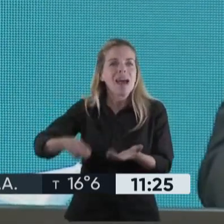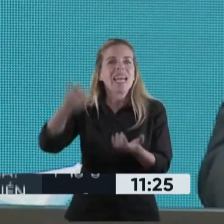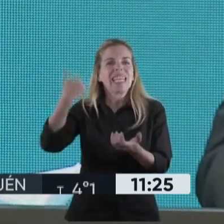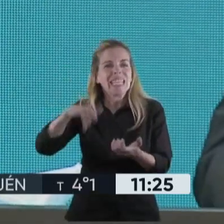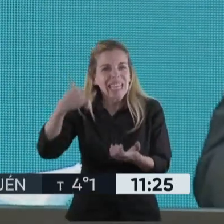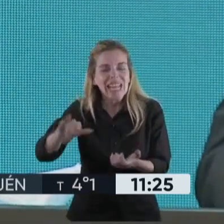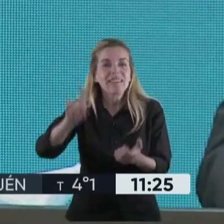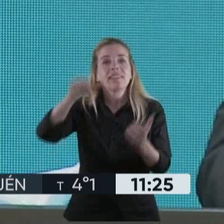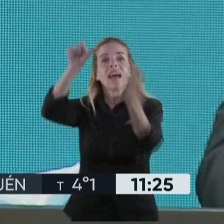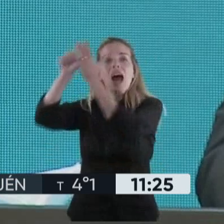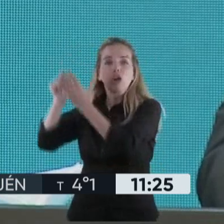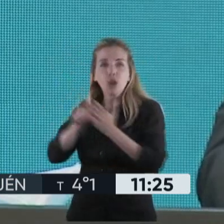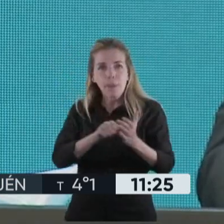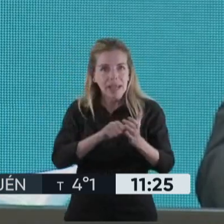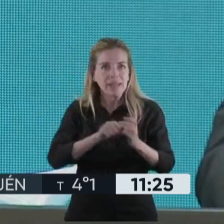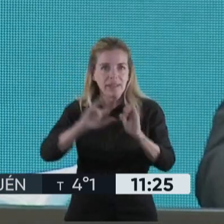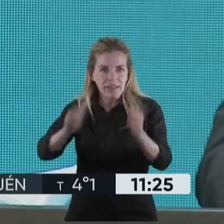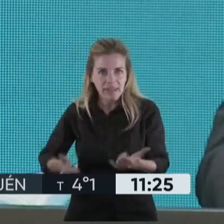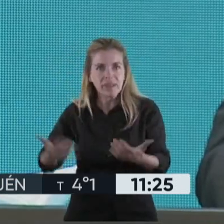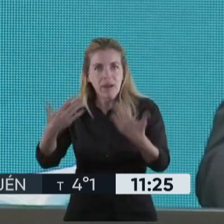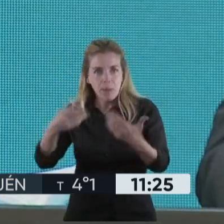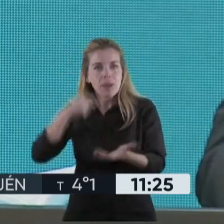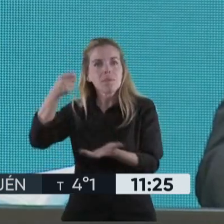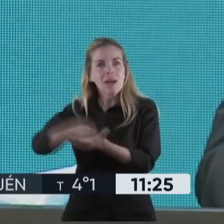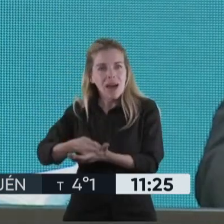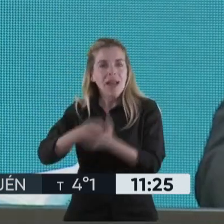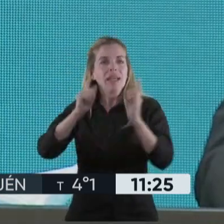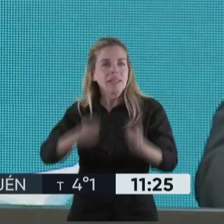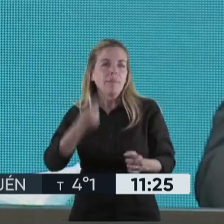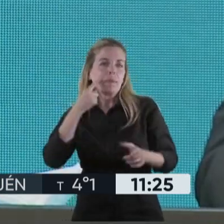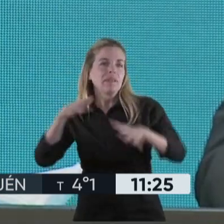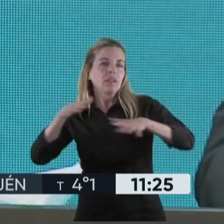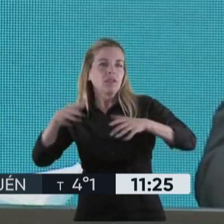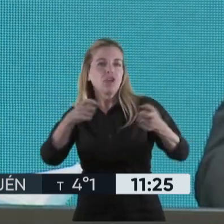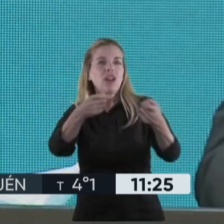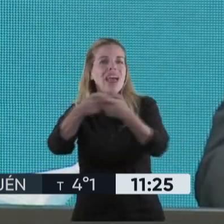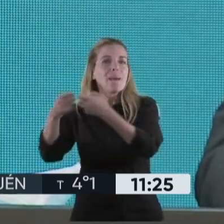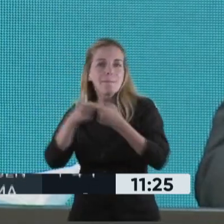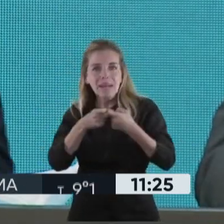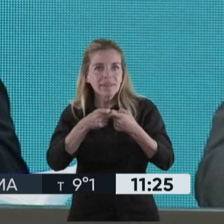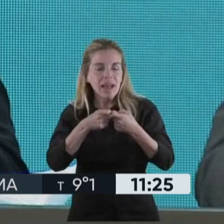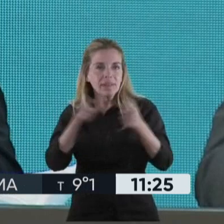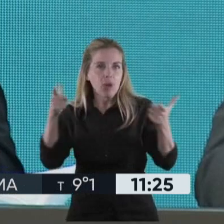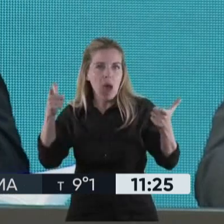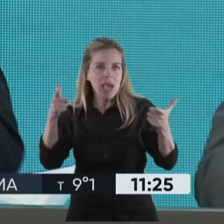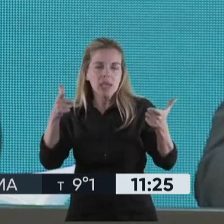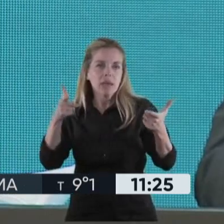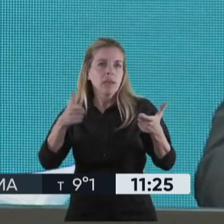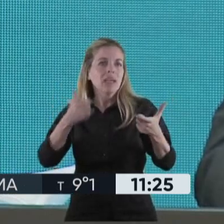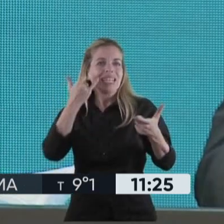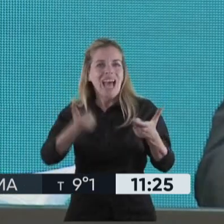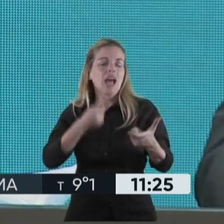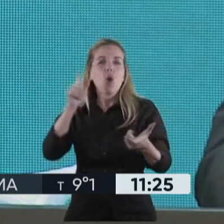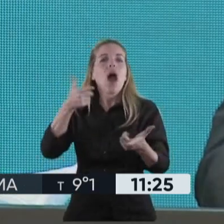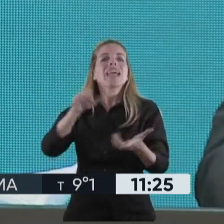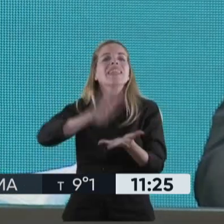el exterior y también reconocer la situación de aquellas empresas que no tienen obligaciones con el exterior